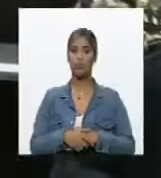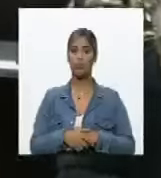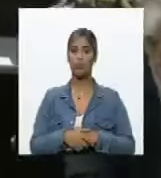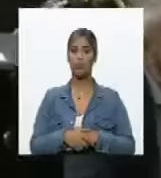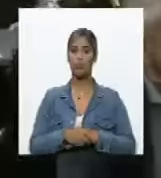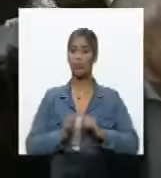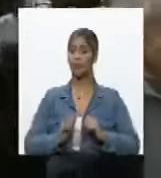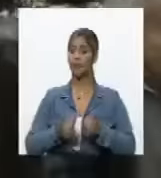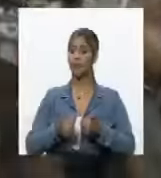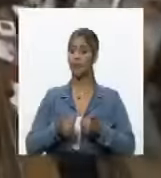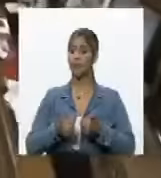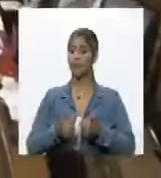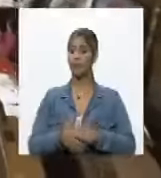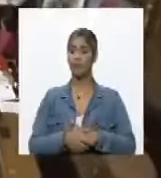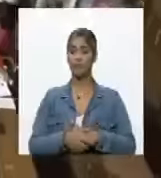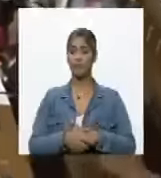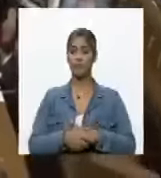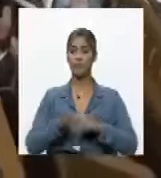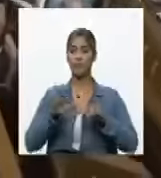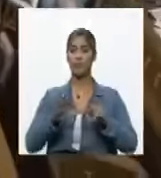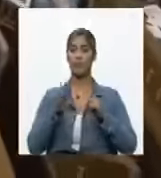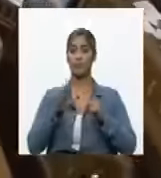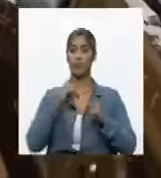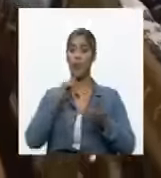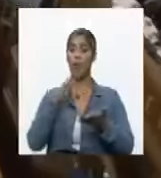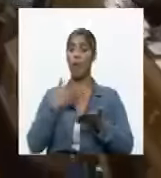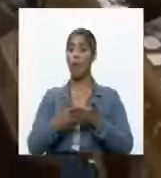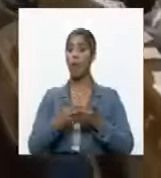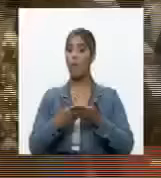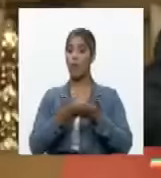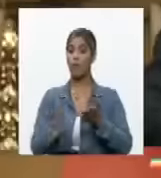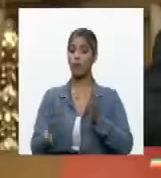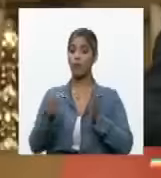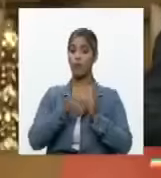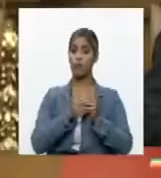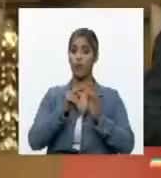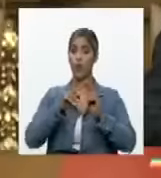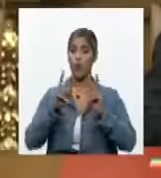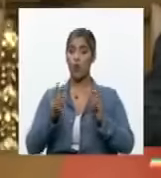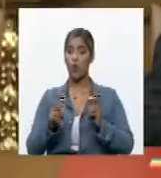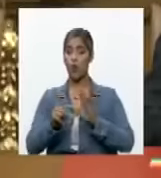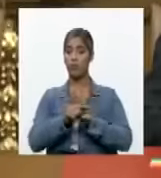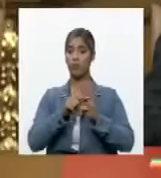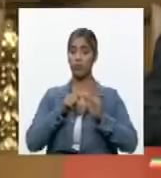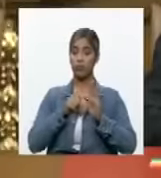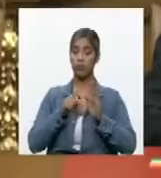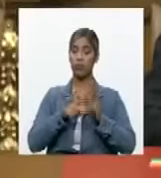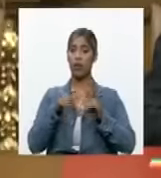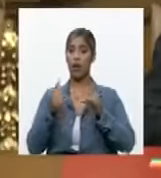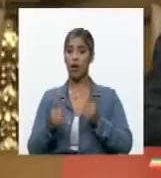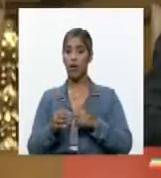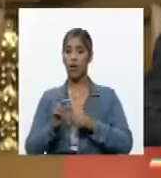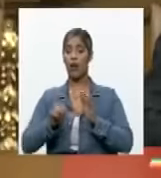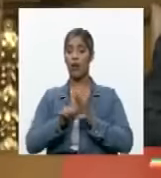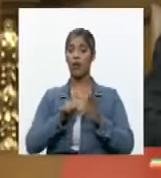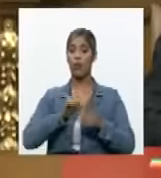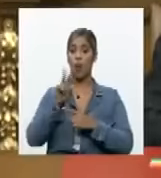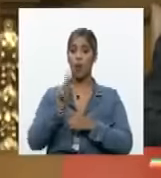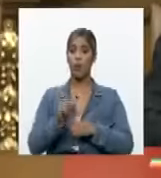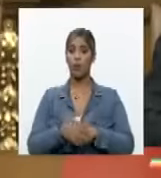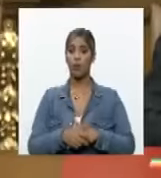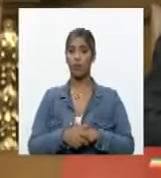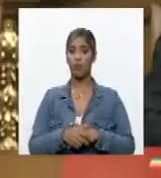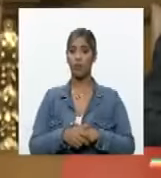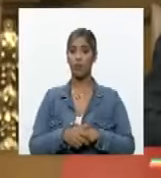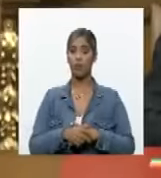Playboy, secretaria. Décimo sexto, se propone aprobar la incorporación de un nuevo epígrafe que pasa a ser el epígrafe del artículo 20, el